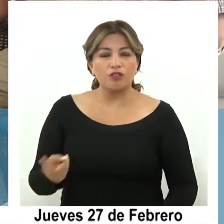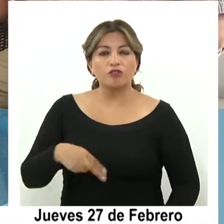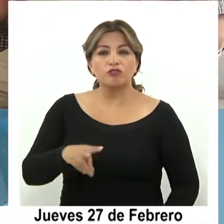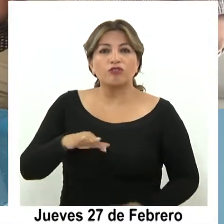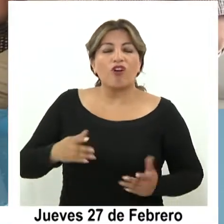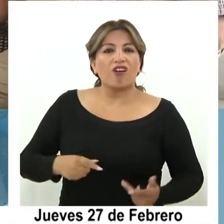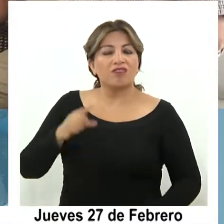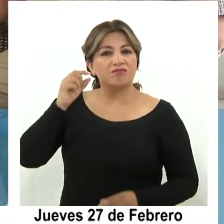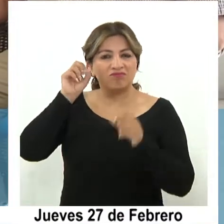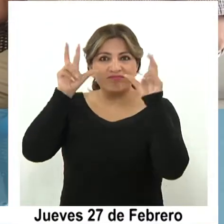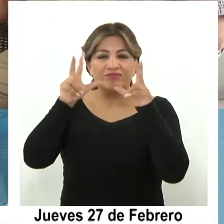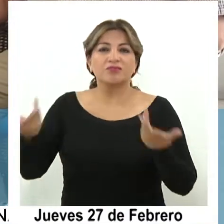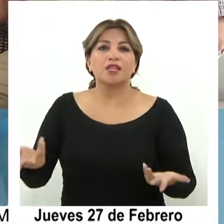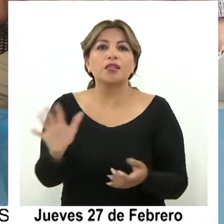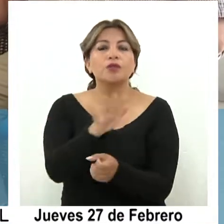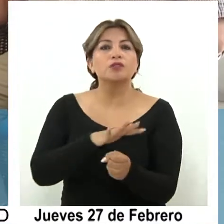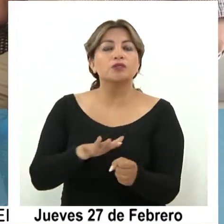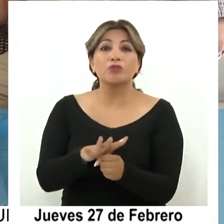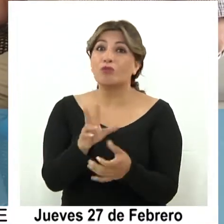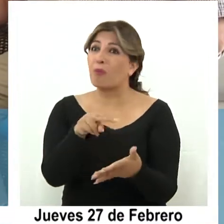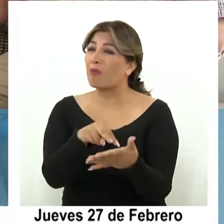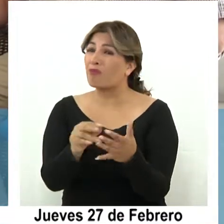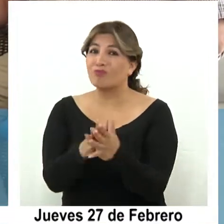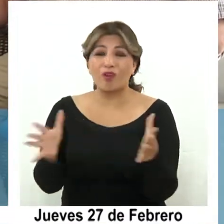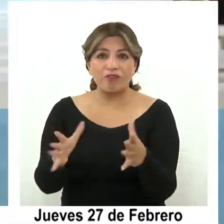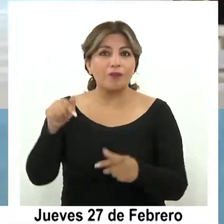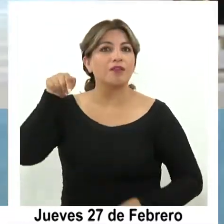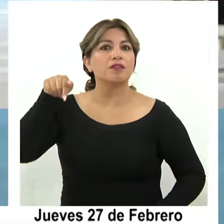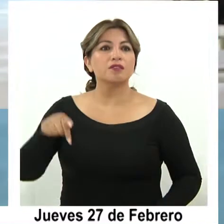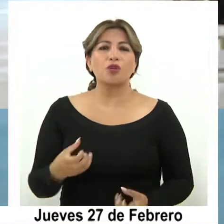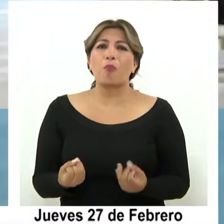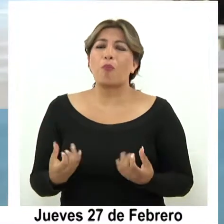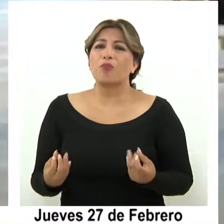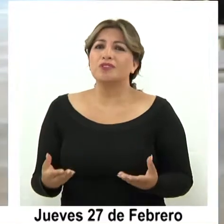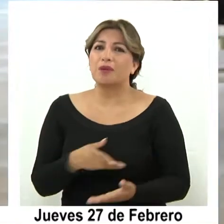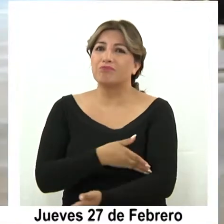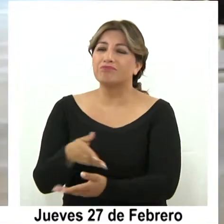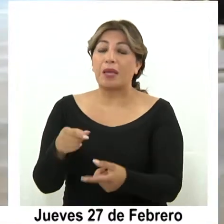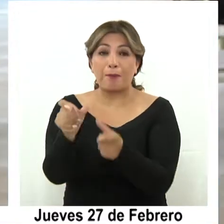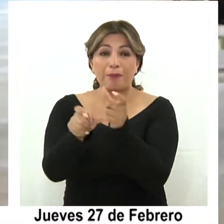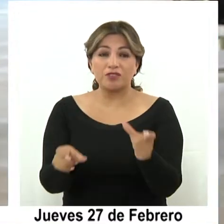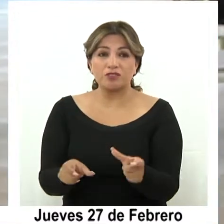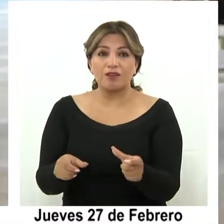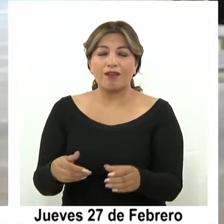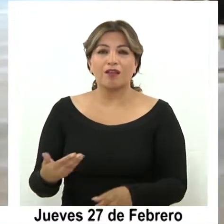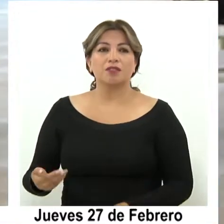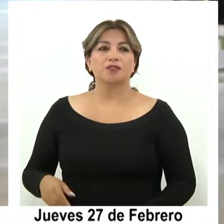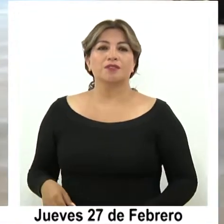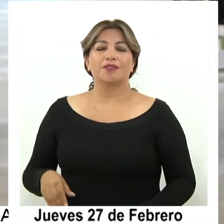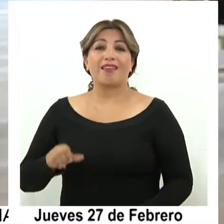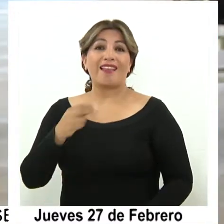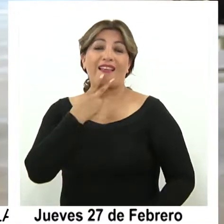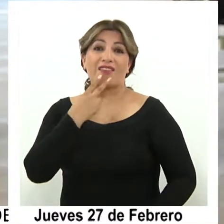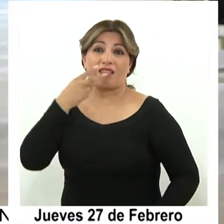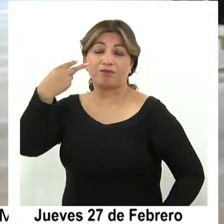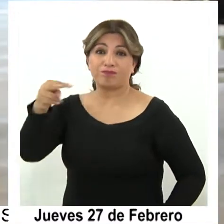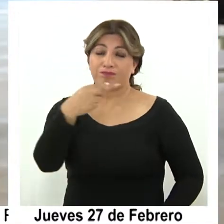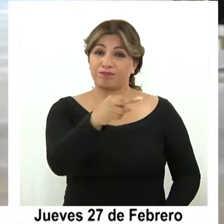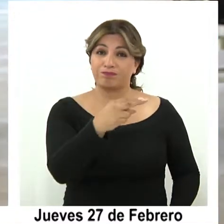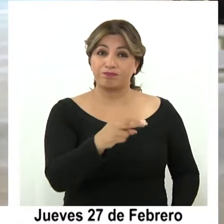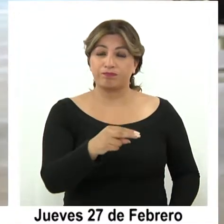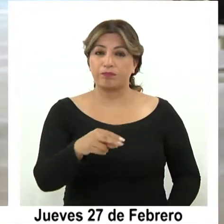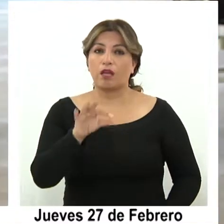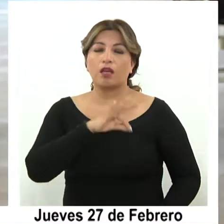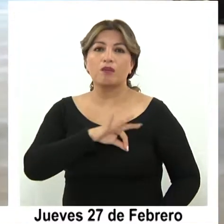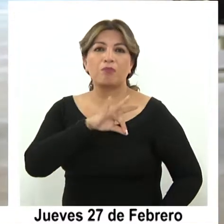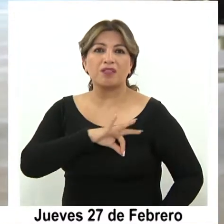entonces nos encontramos hoy día con una situación que es muy dramática, que es que cientos de miles de personas que cotizaron durante toda una vida